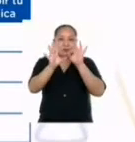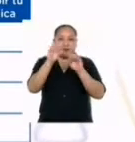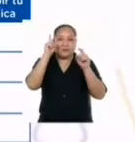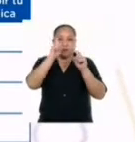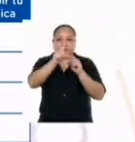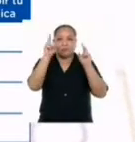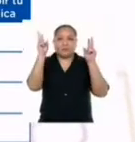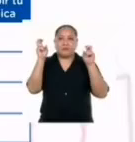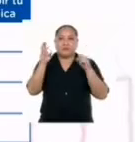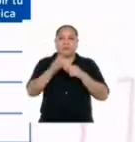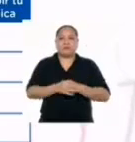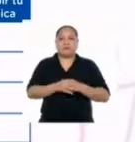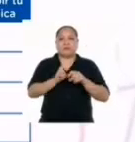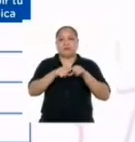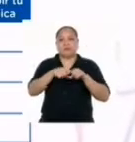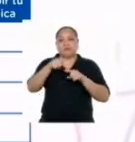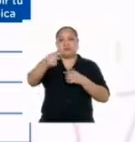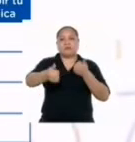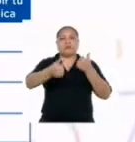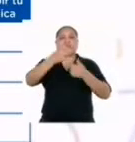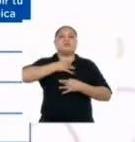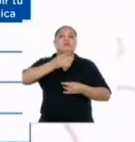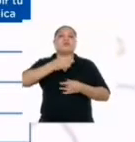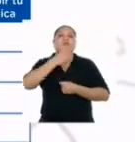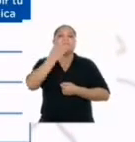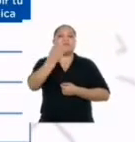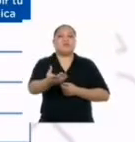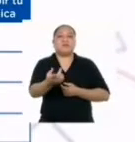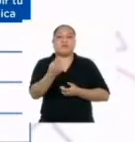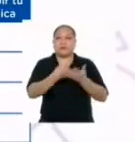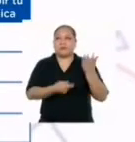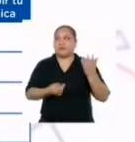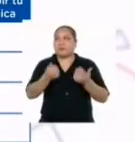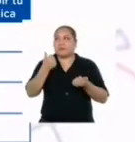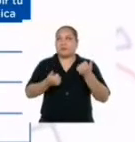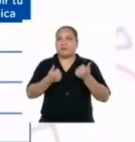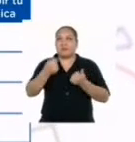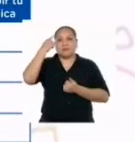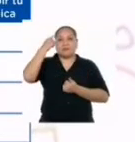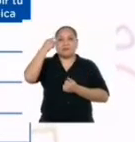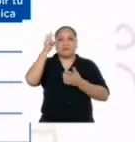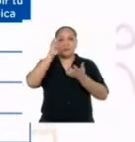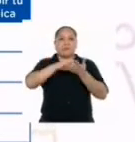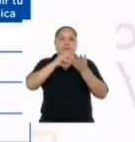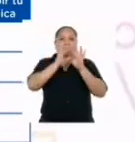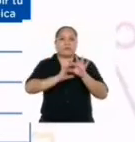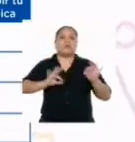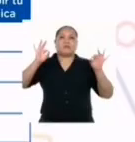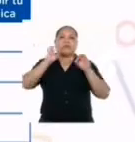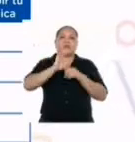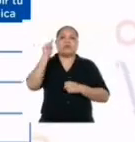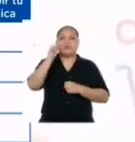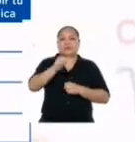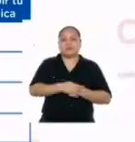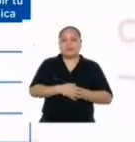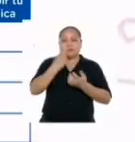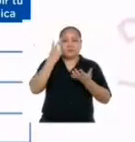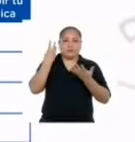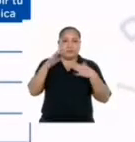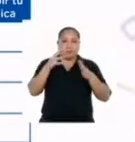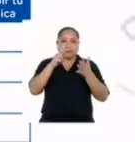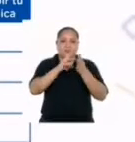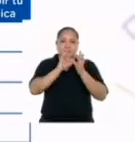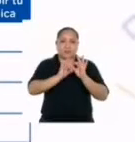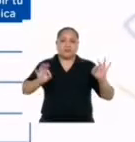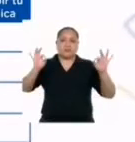un tema en función a sus intereses y lo que consideren más importante. Eso es clave